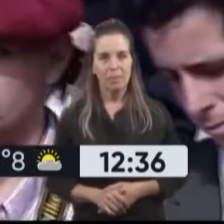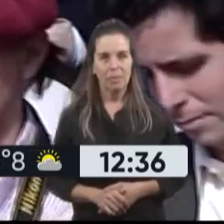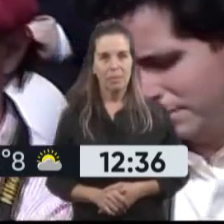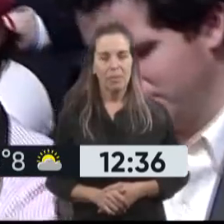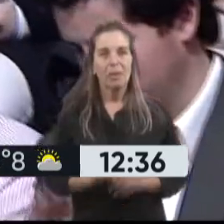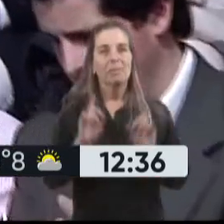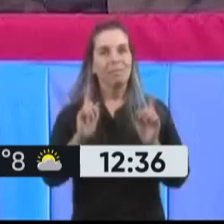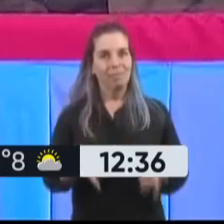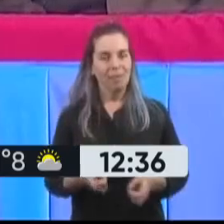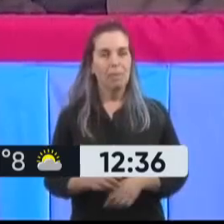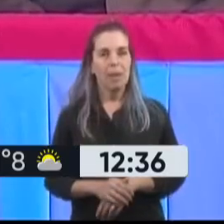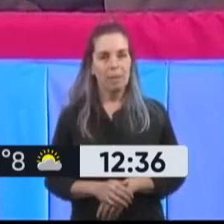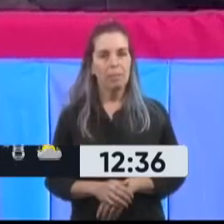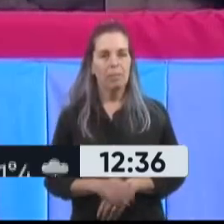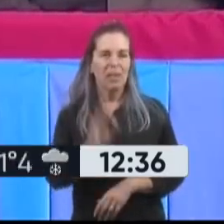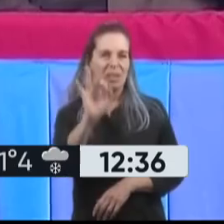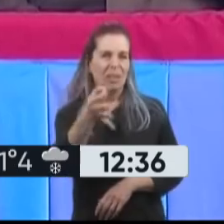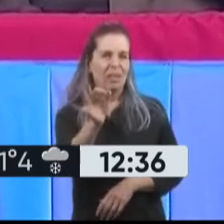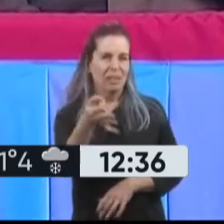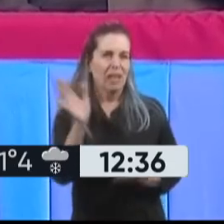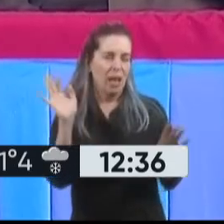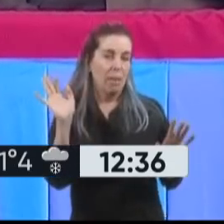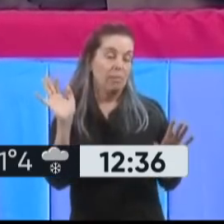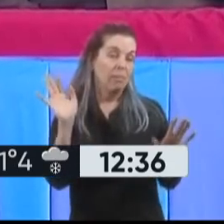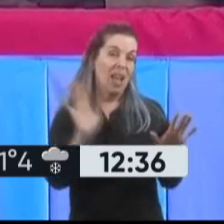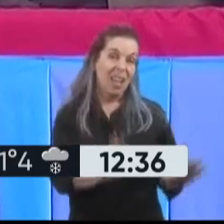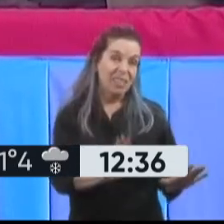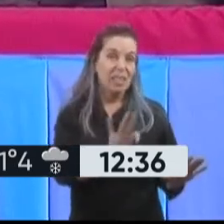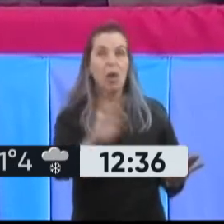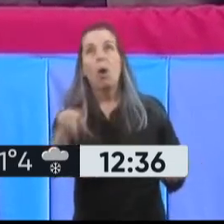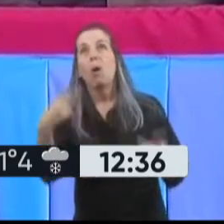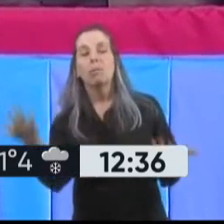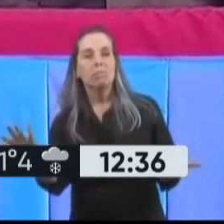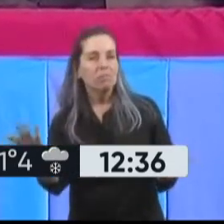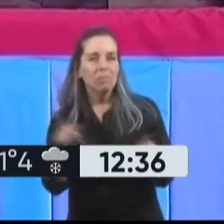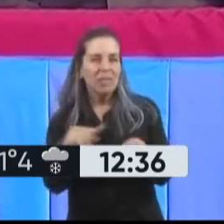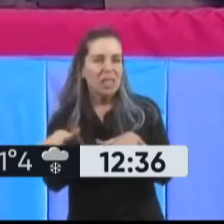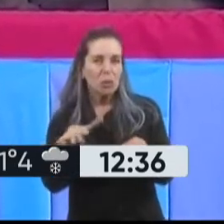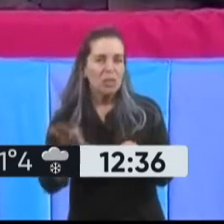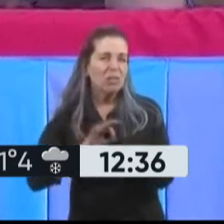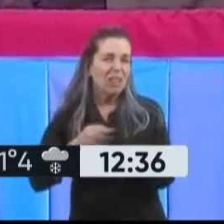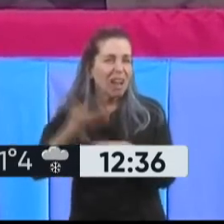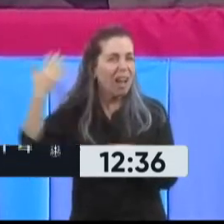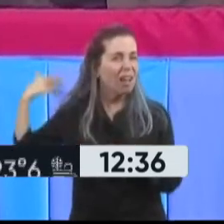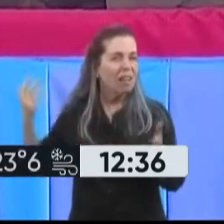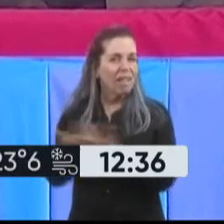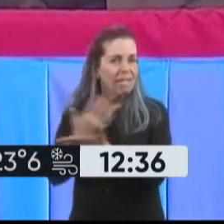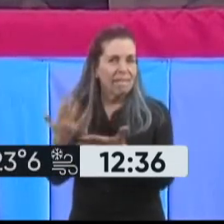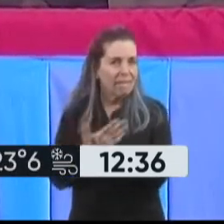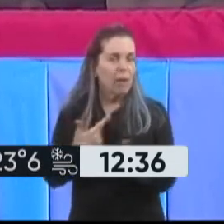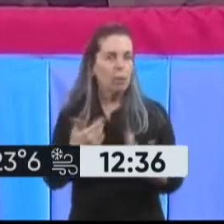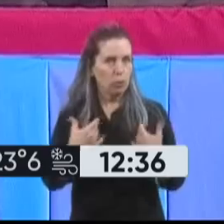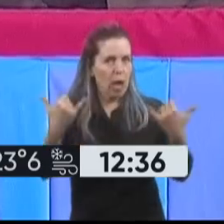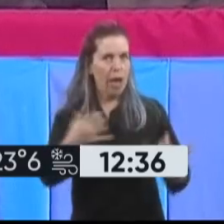Al mismo tiempo, porque ya saben cuál es la alternativa, la han vivido durante décadas. Por eso confío